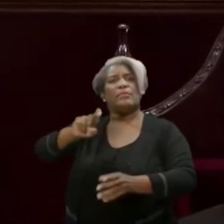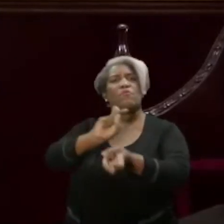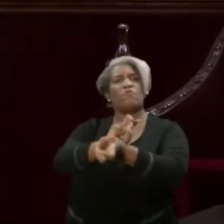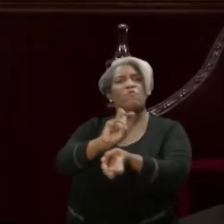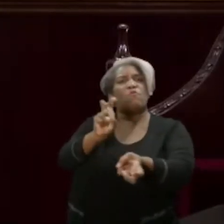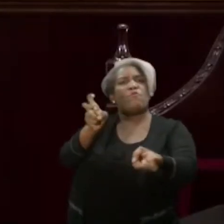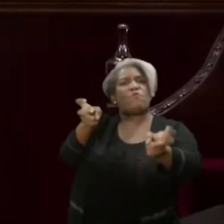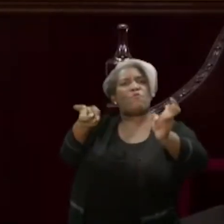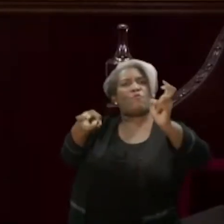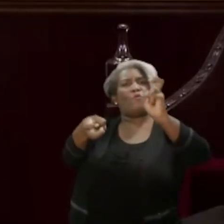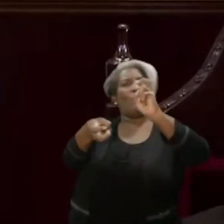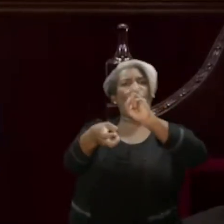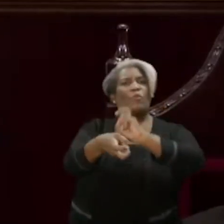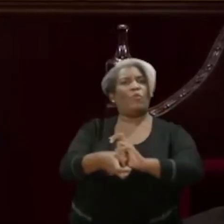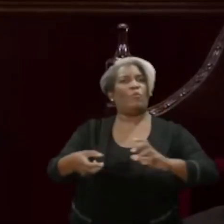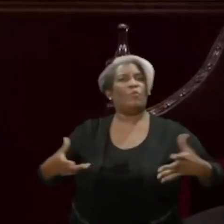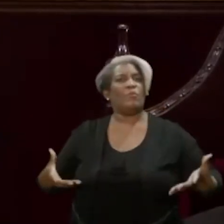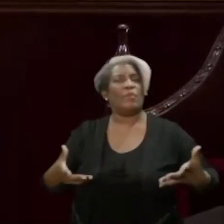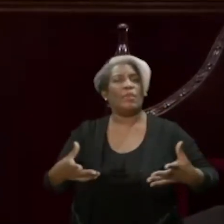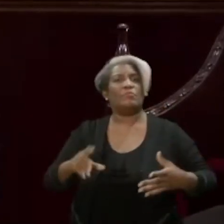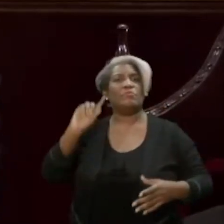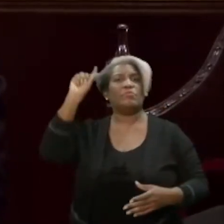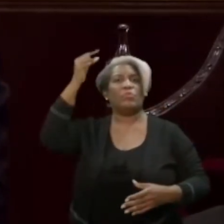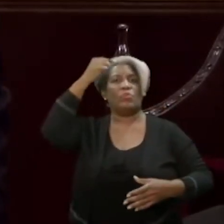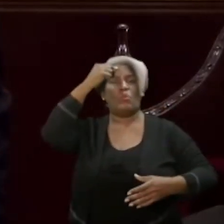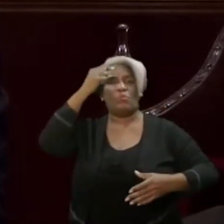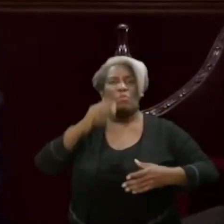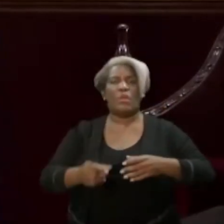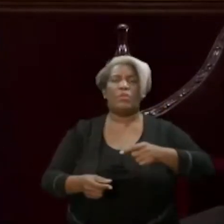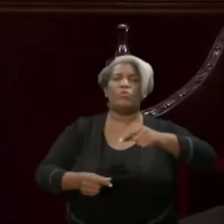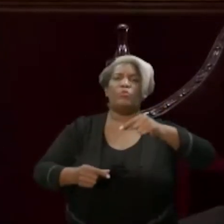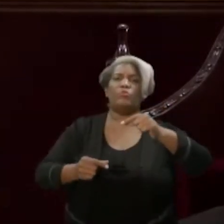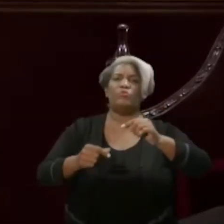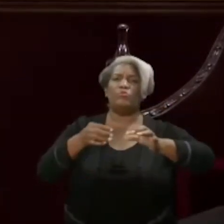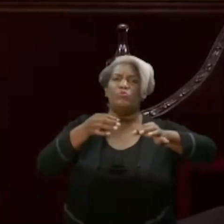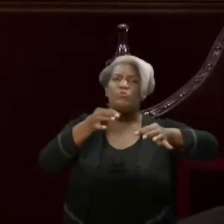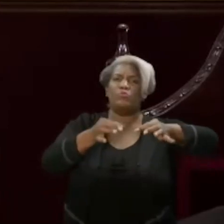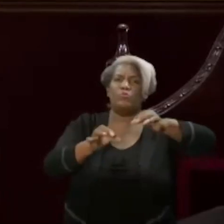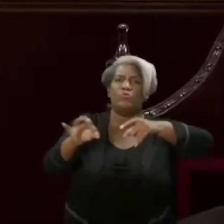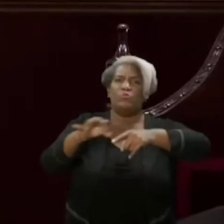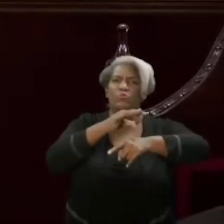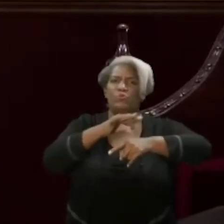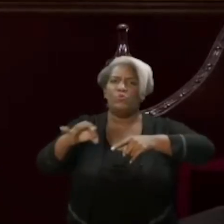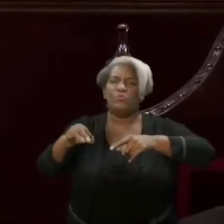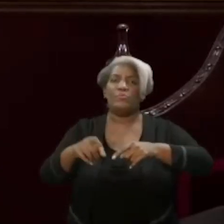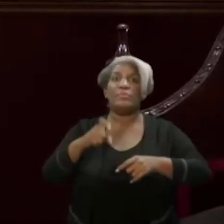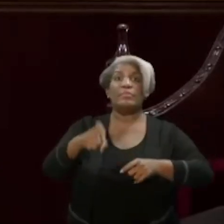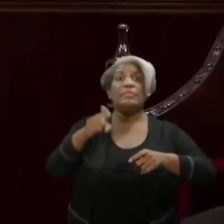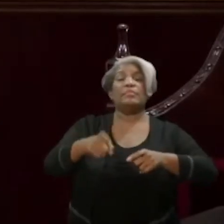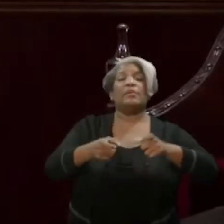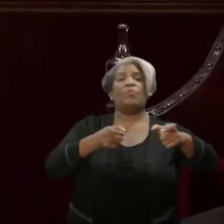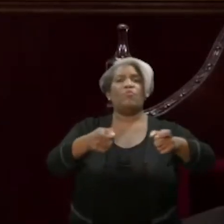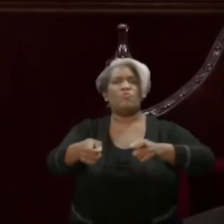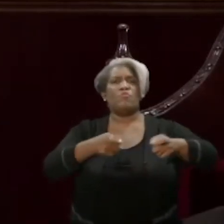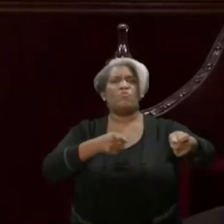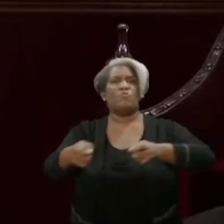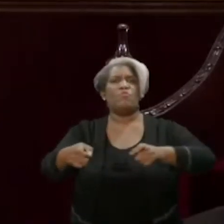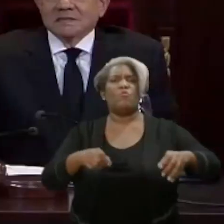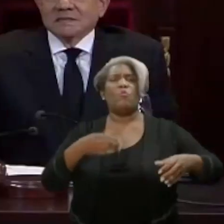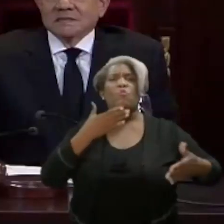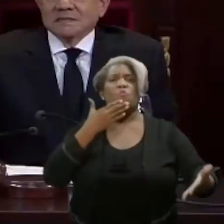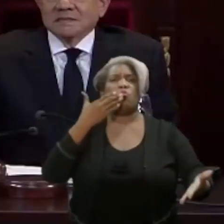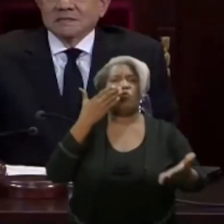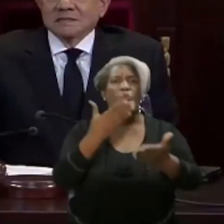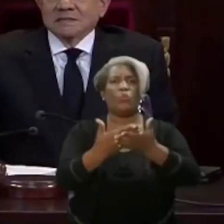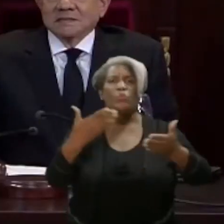profundidad del funcionamiento del Estado. Necesitamos una administración moderna, eficiente y